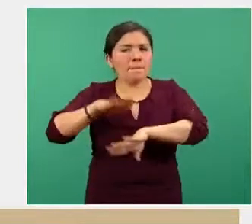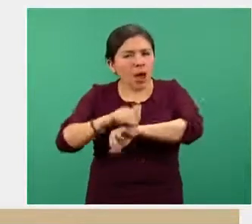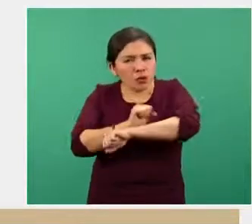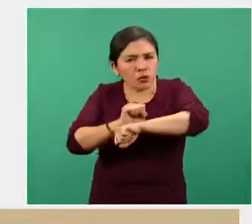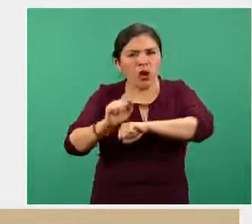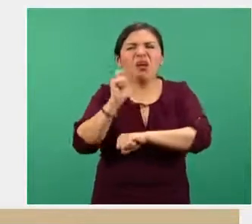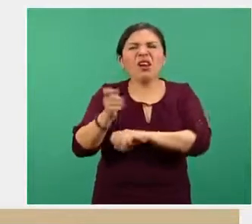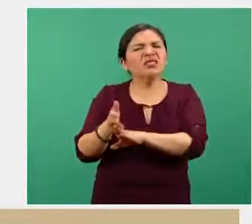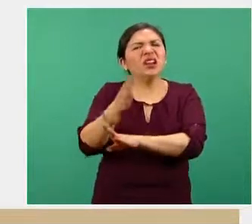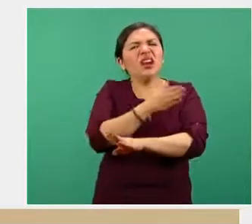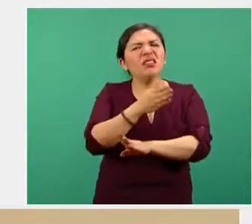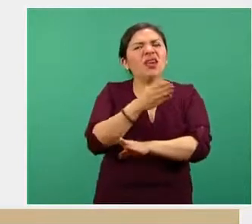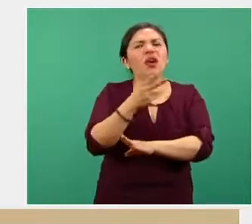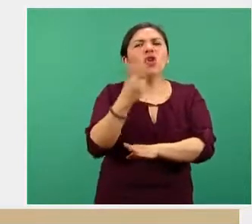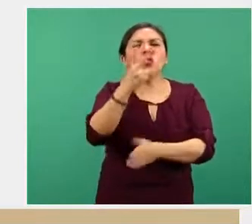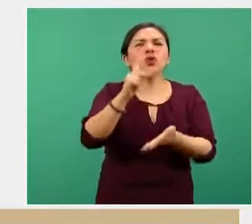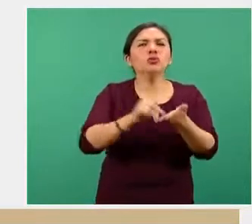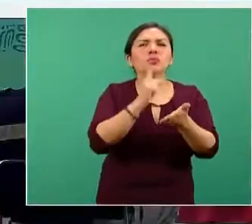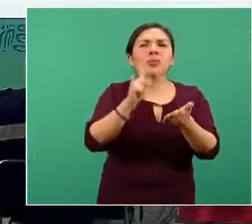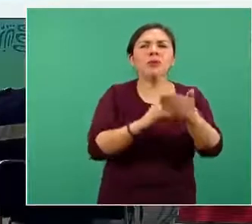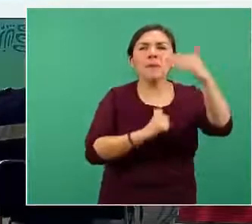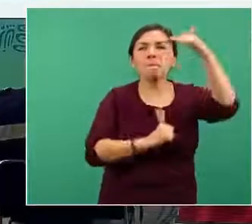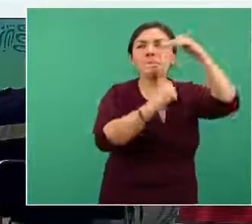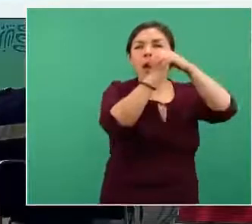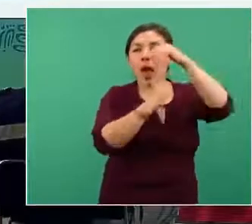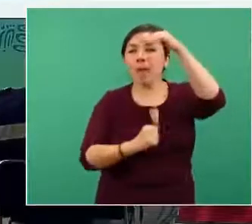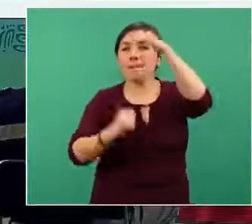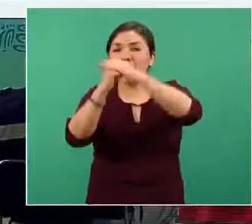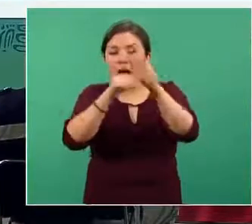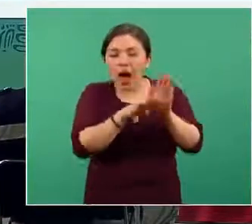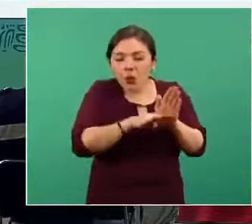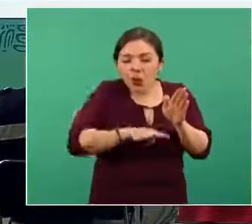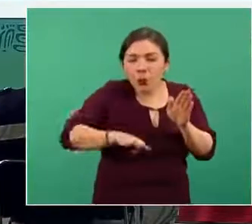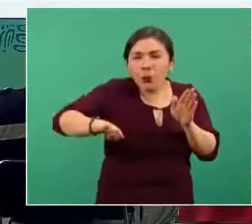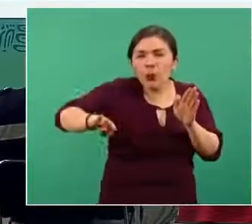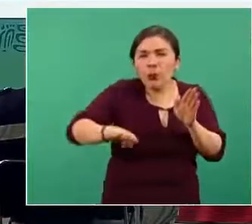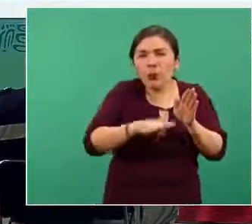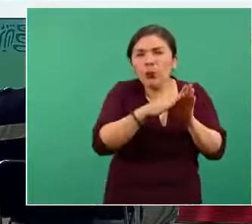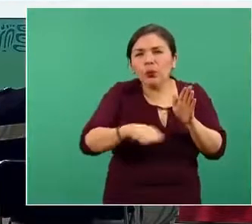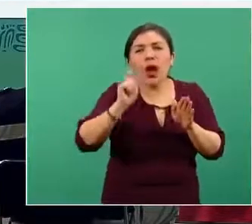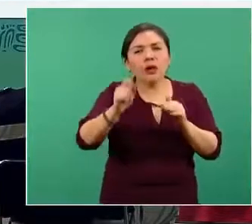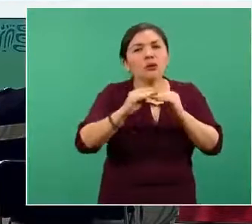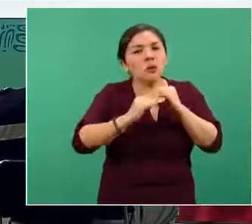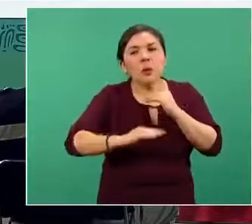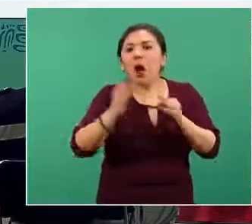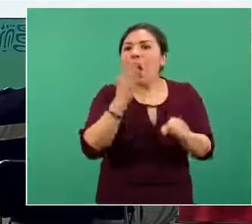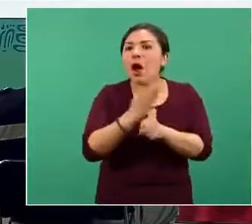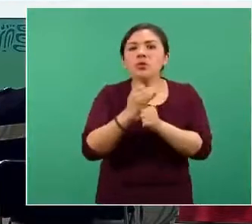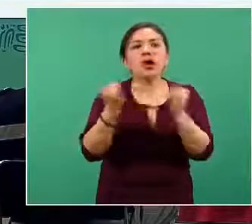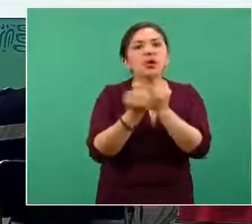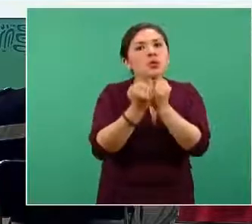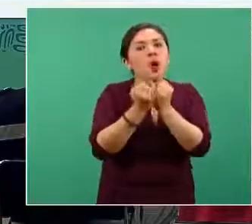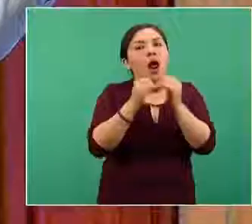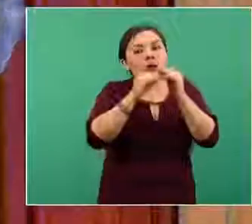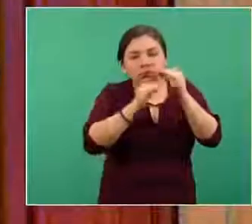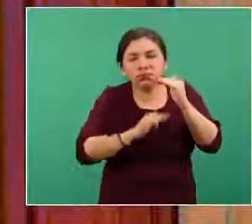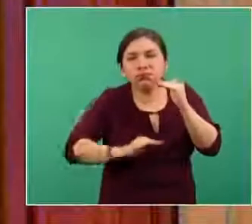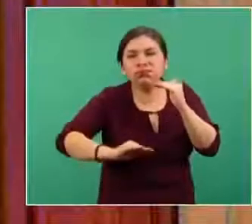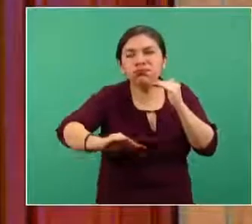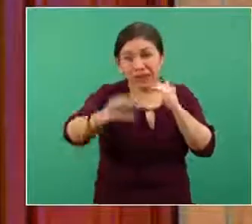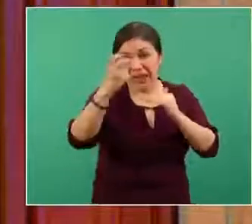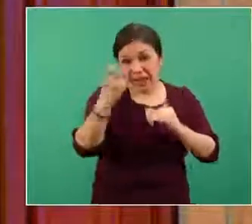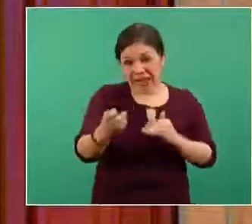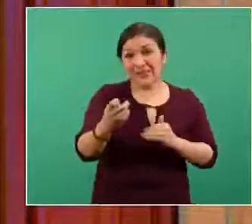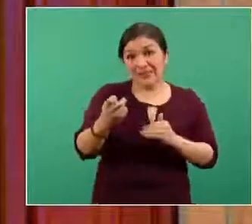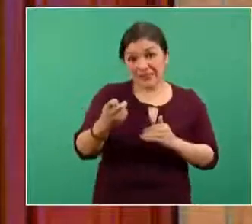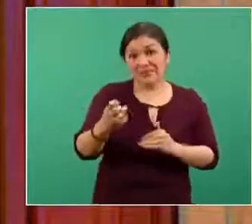tuvimos entre los dos ACMEs o entre las dos olas que hasta el momento se han presentado en la epidemia en México, y por lo mismo